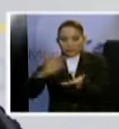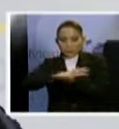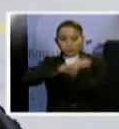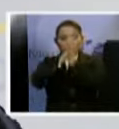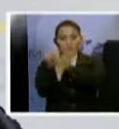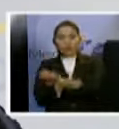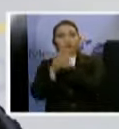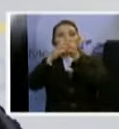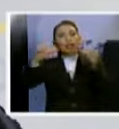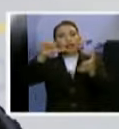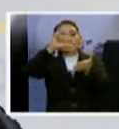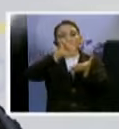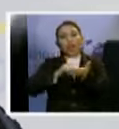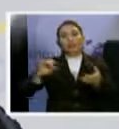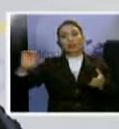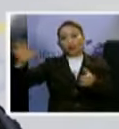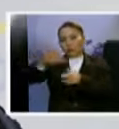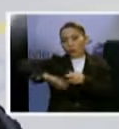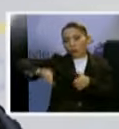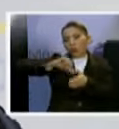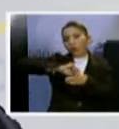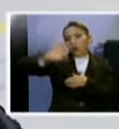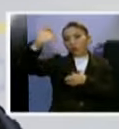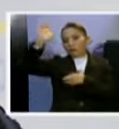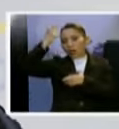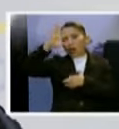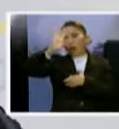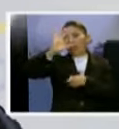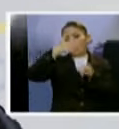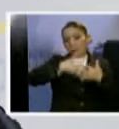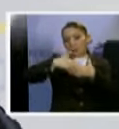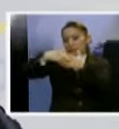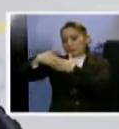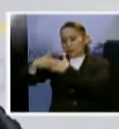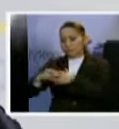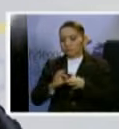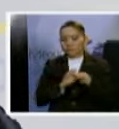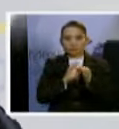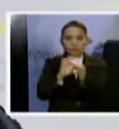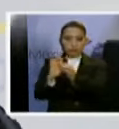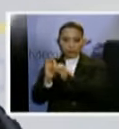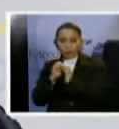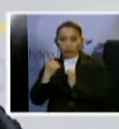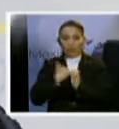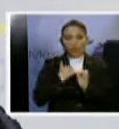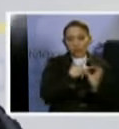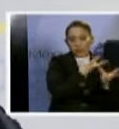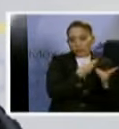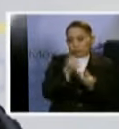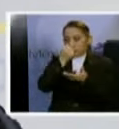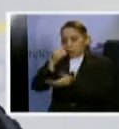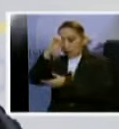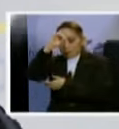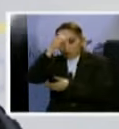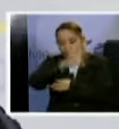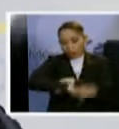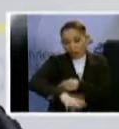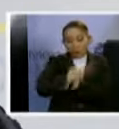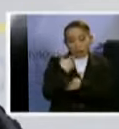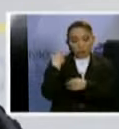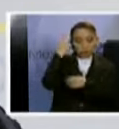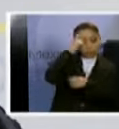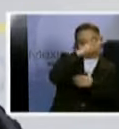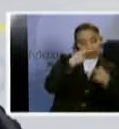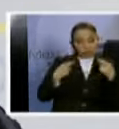en un gran centro aeroespacial con alrededor de 40 empresas. Canadá invierte mucho en minerías, es un sector